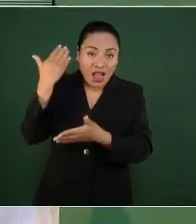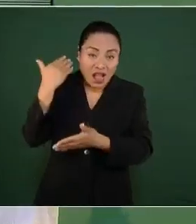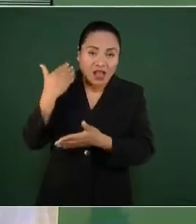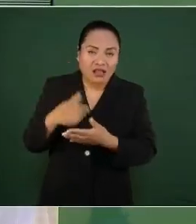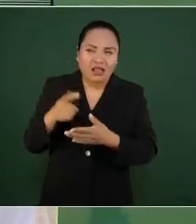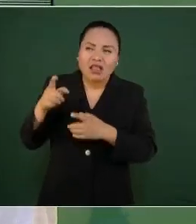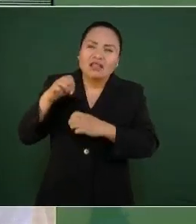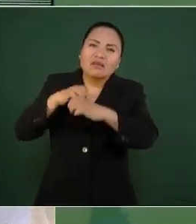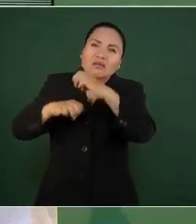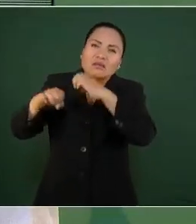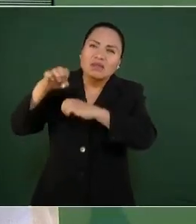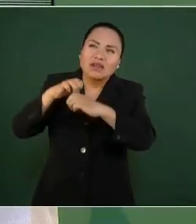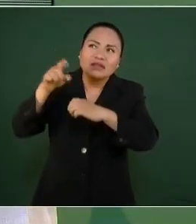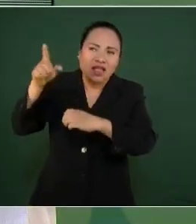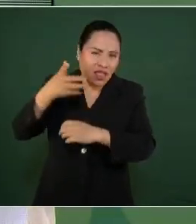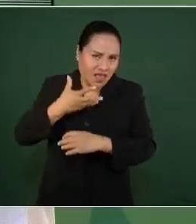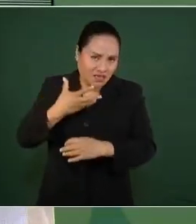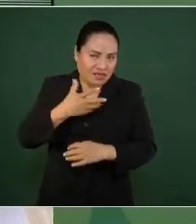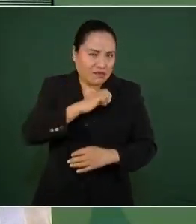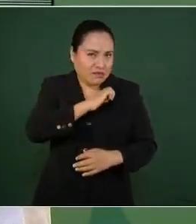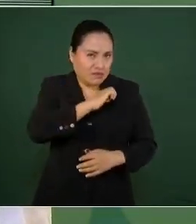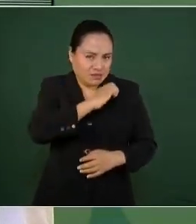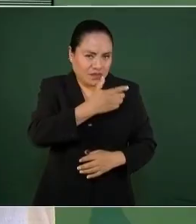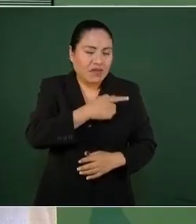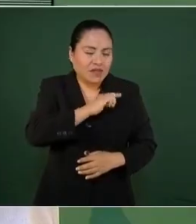una empresa española, ¿no?,